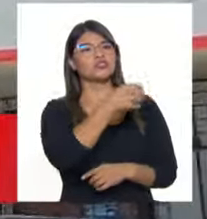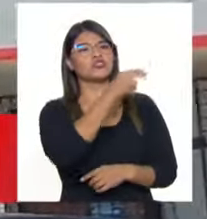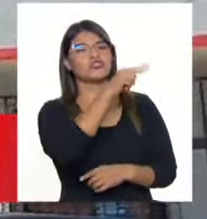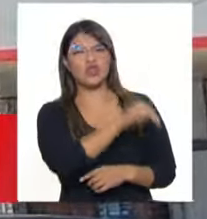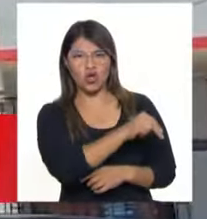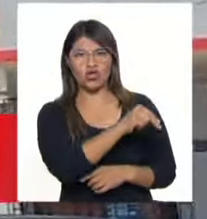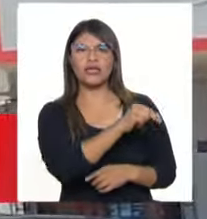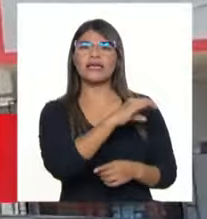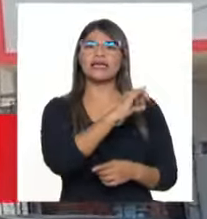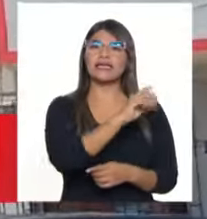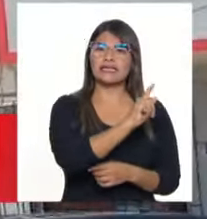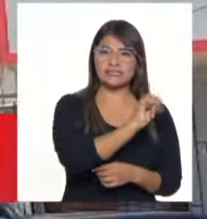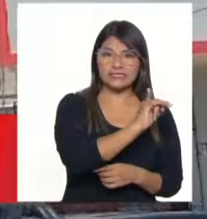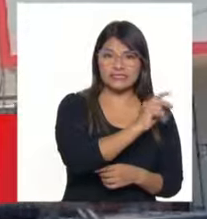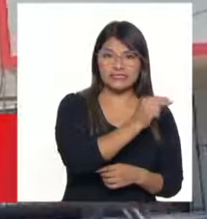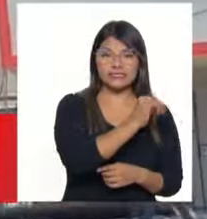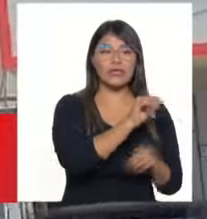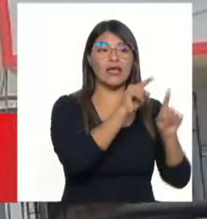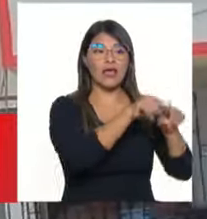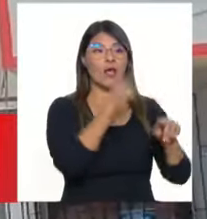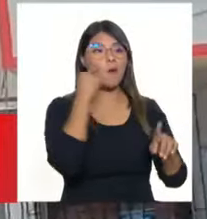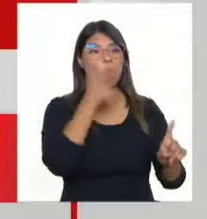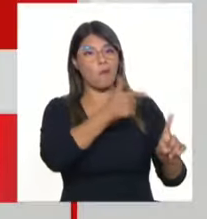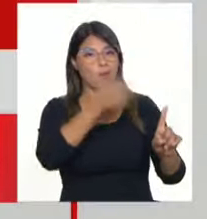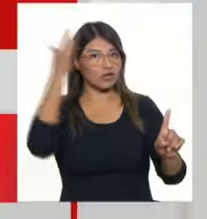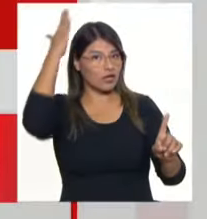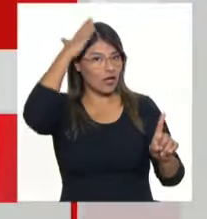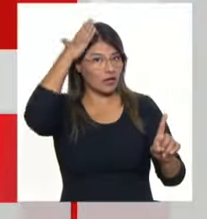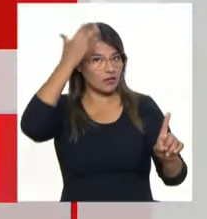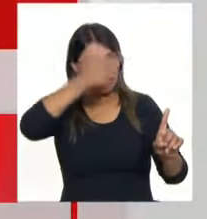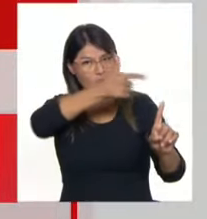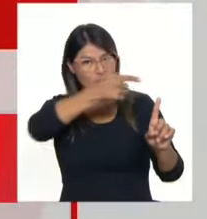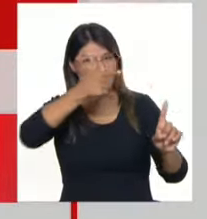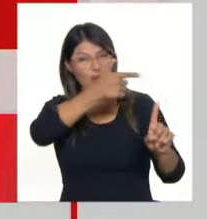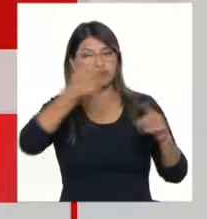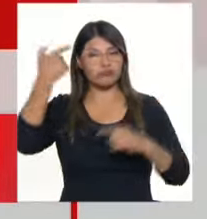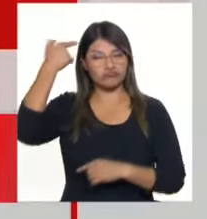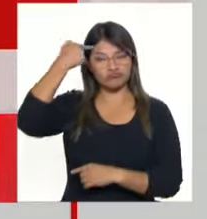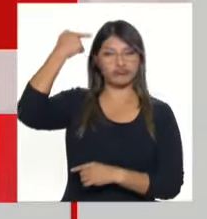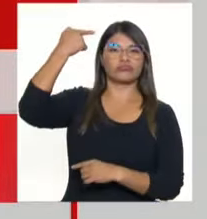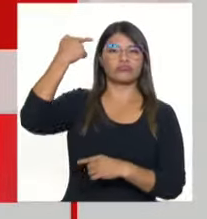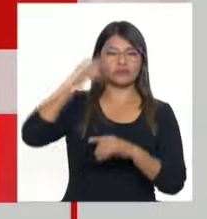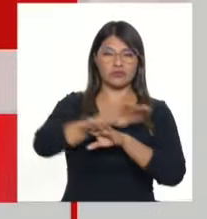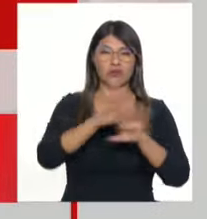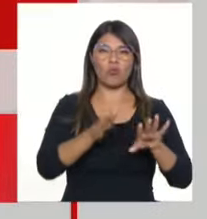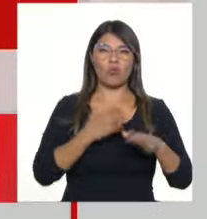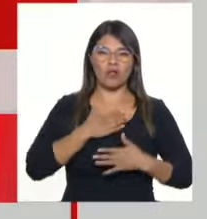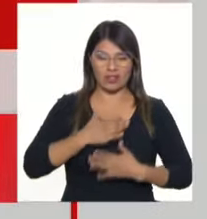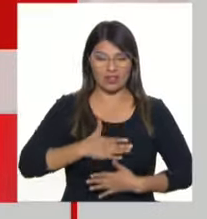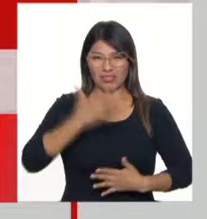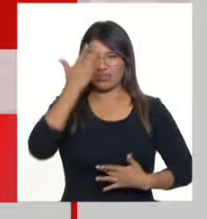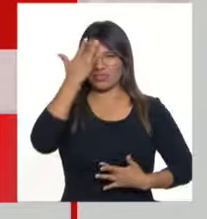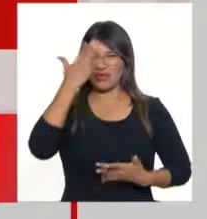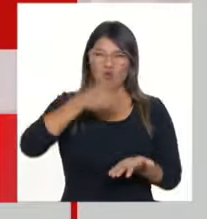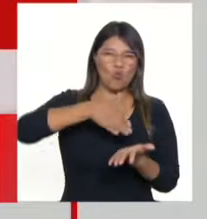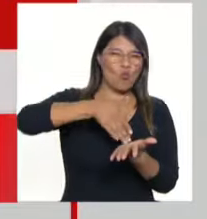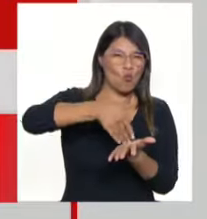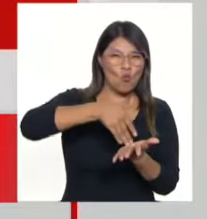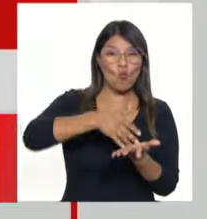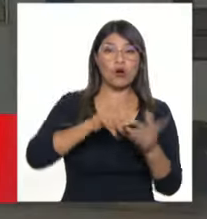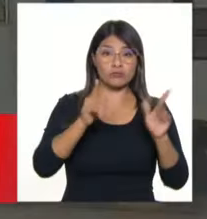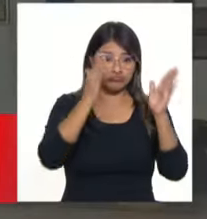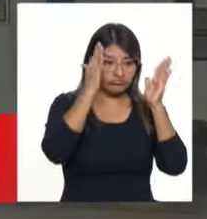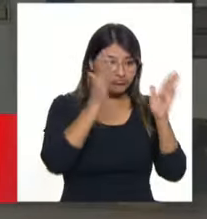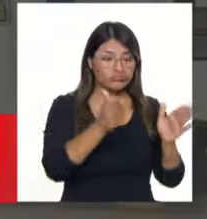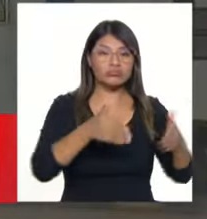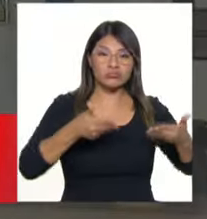luego de que sicarios lo interceptaran para dispararle en la cabeza. La exautoridad no resistió la gravedad de las heridas, a pesar de que recibió atención